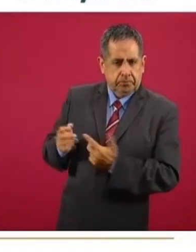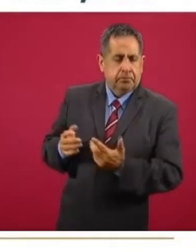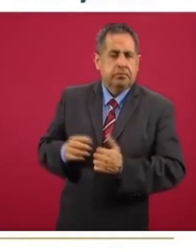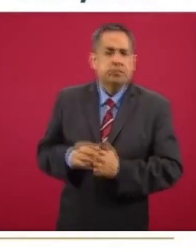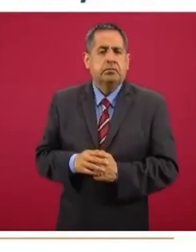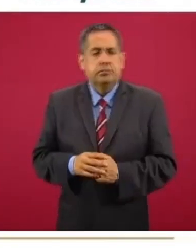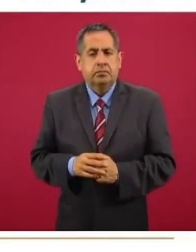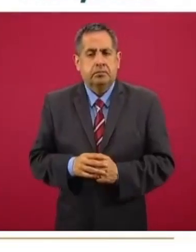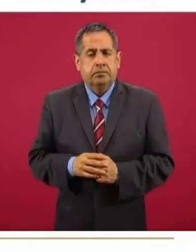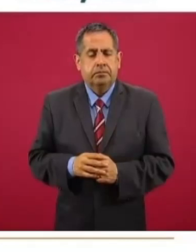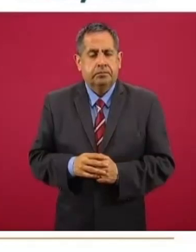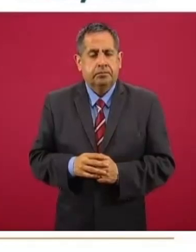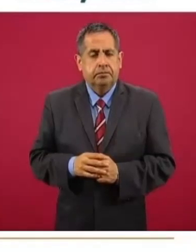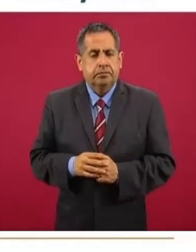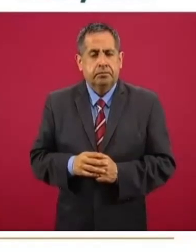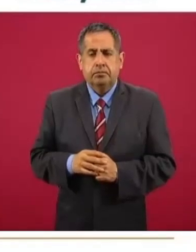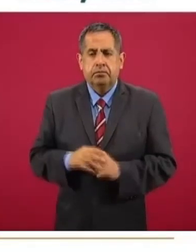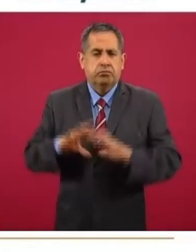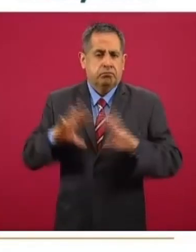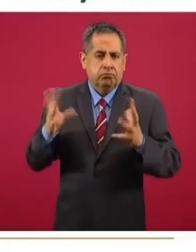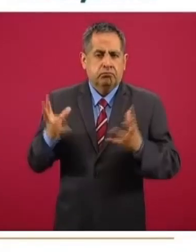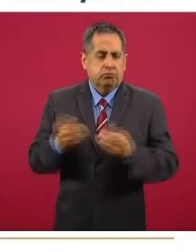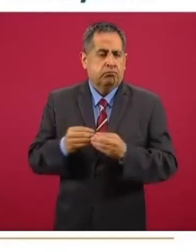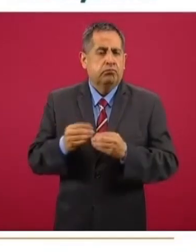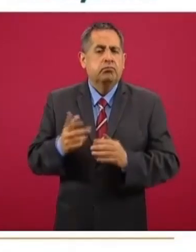total, en el tema de adultos mayores,